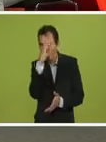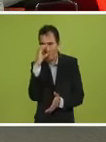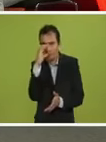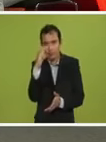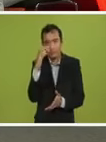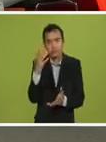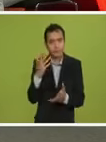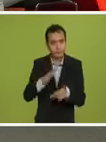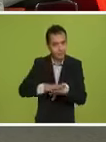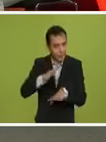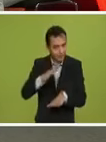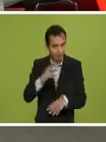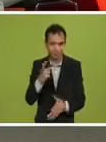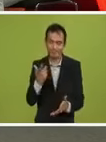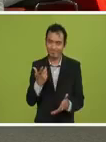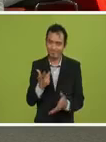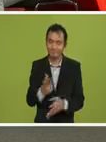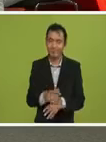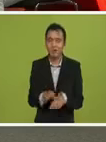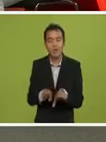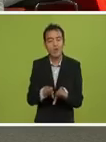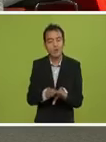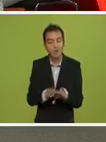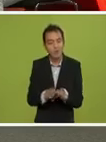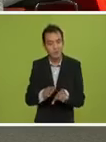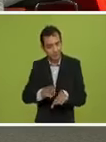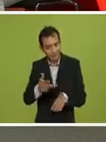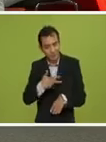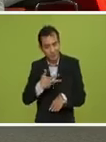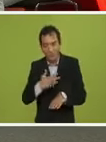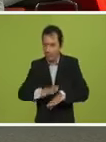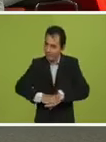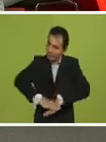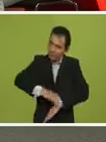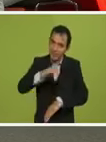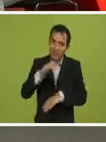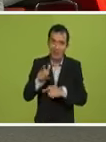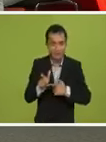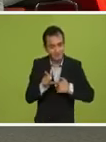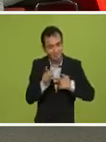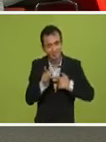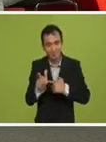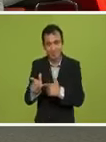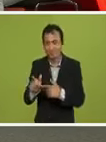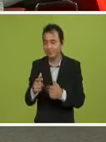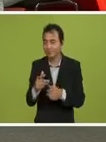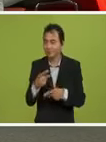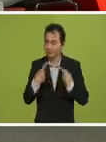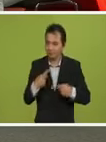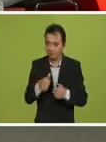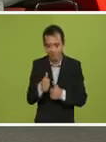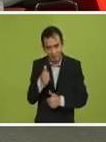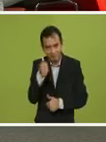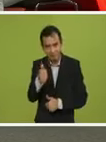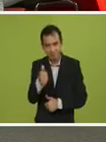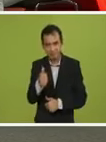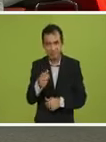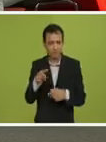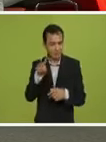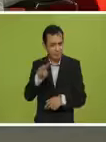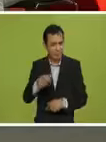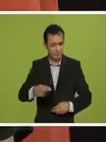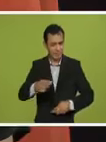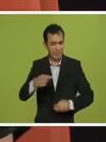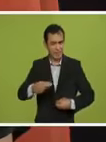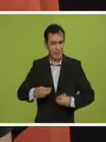viendo cómo consigo más seguidores. Lo que nosotros les decimos a los jóvenes es que si en la vida real tienes 20 amigos, en redes